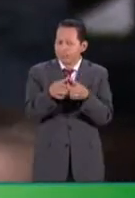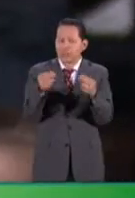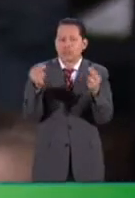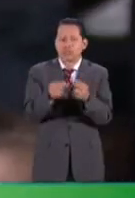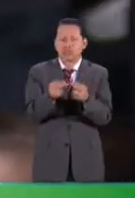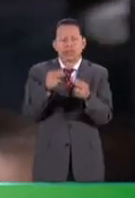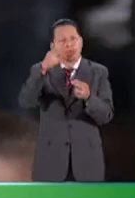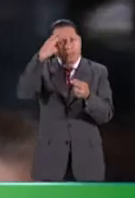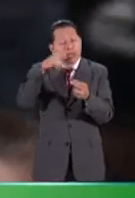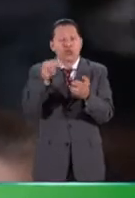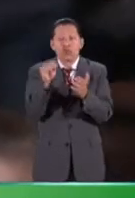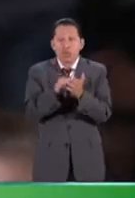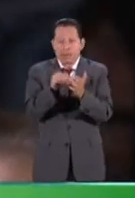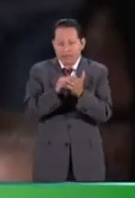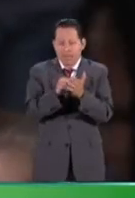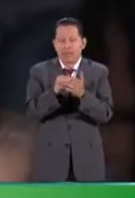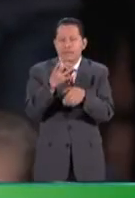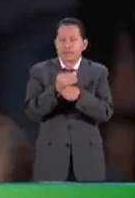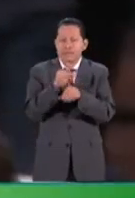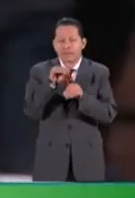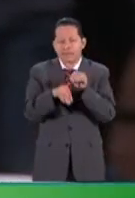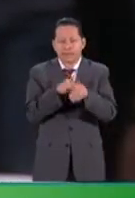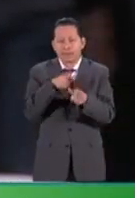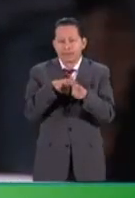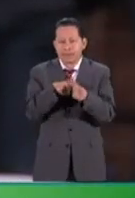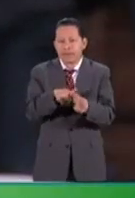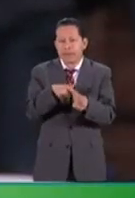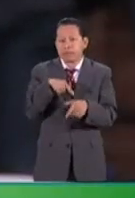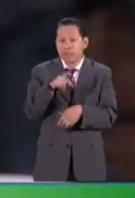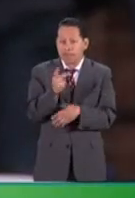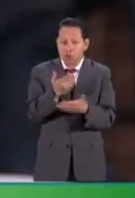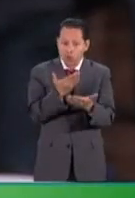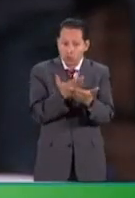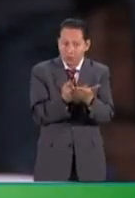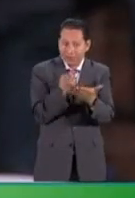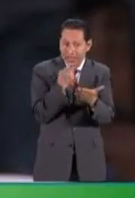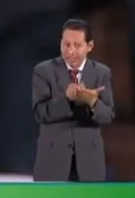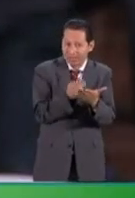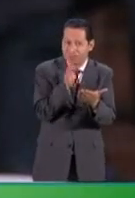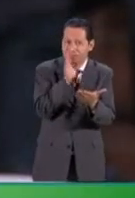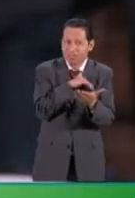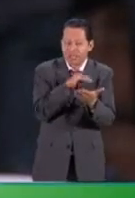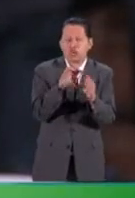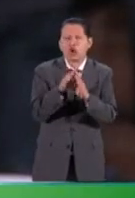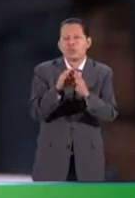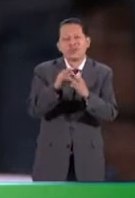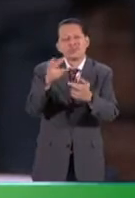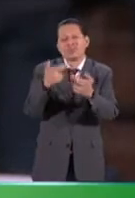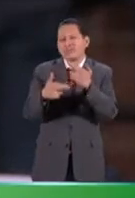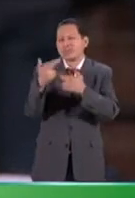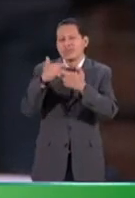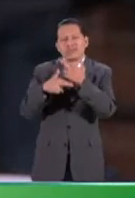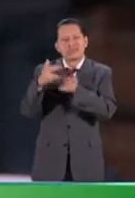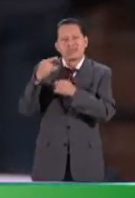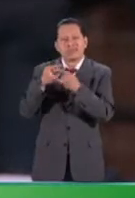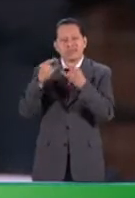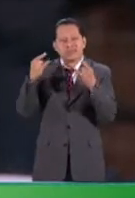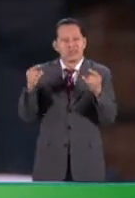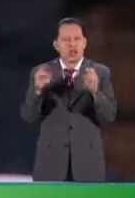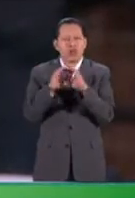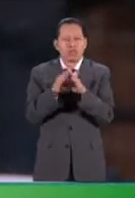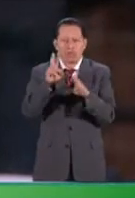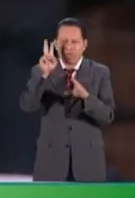aún en la construcción de la suya. Pero esta nociva reforma sienta un revés histórico, un revés a la